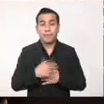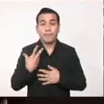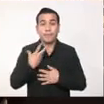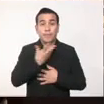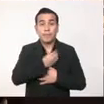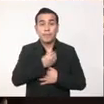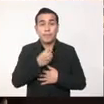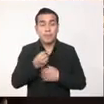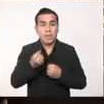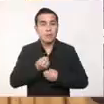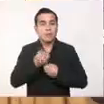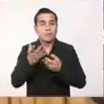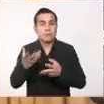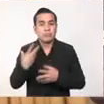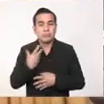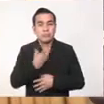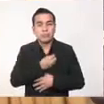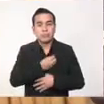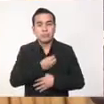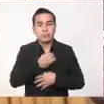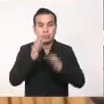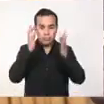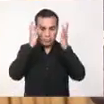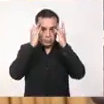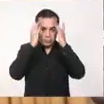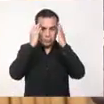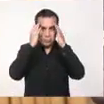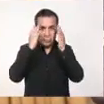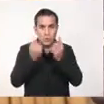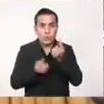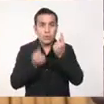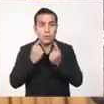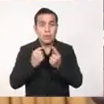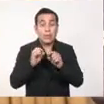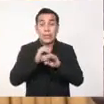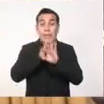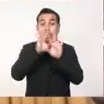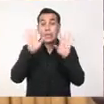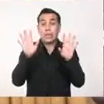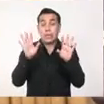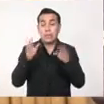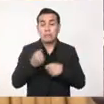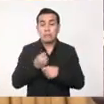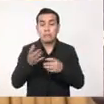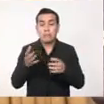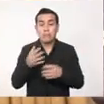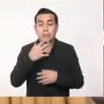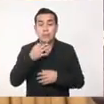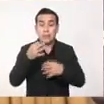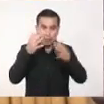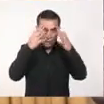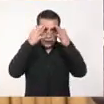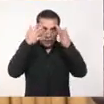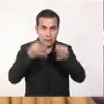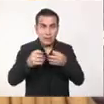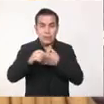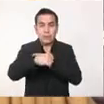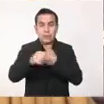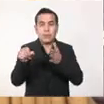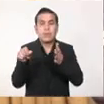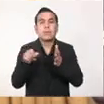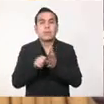Nosotros hemos expresado nuestra preocupación, lo hemos hecho a través de una declaración pública, de que las decisiones tomadas por la